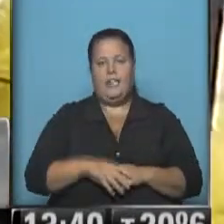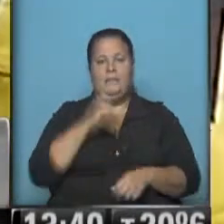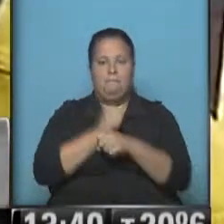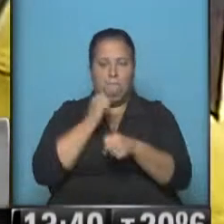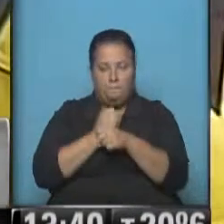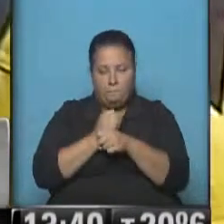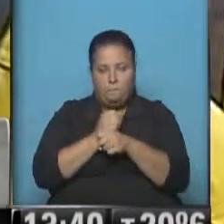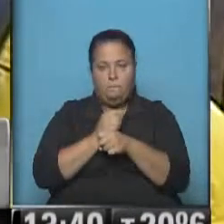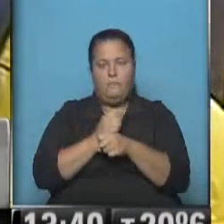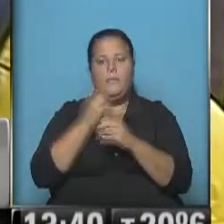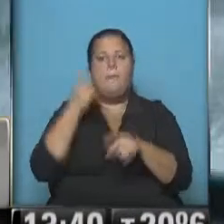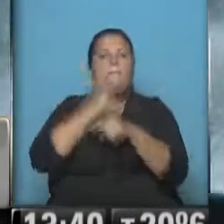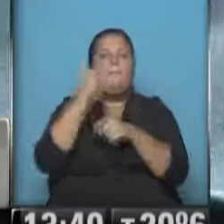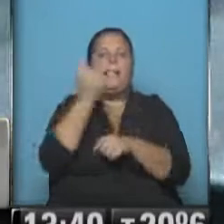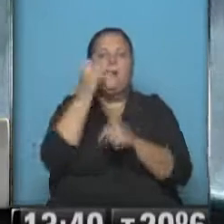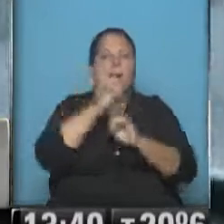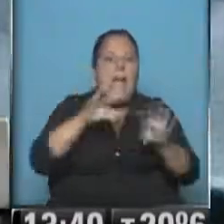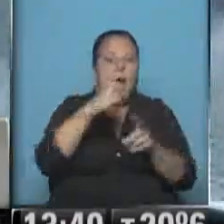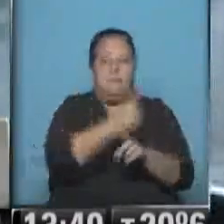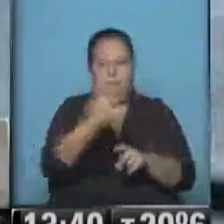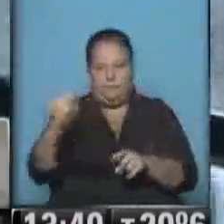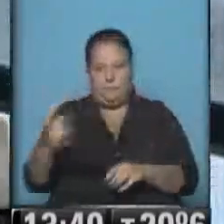trabajo, en orden de prioridad.